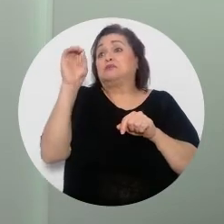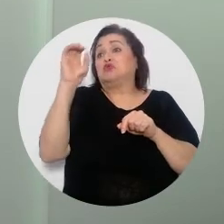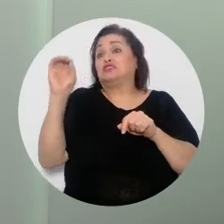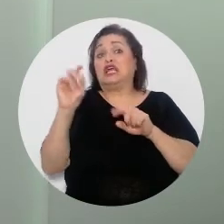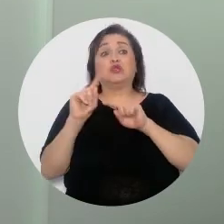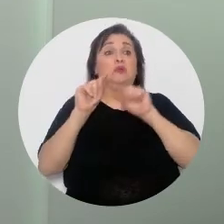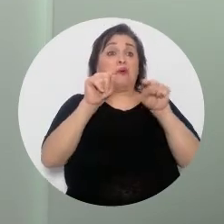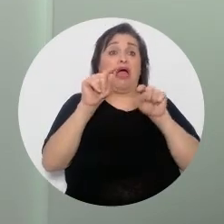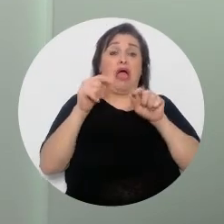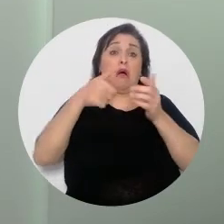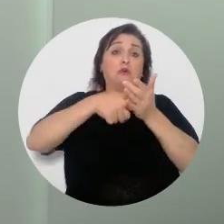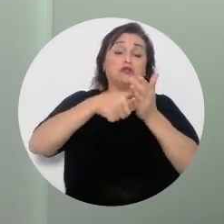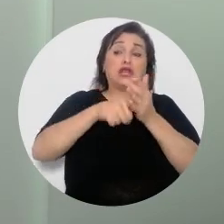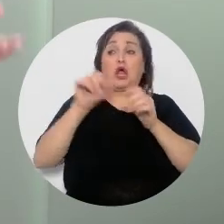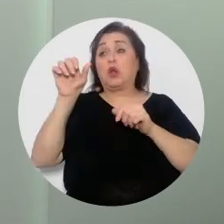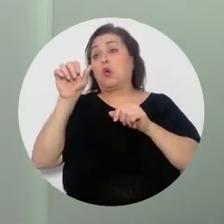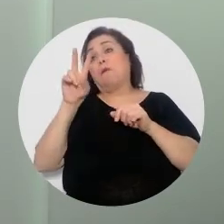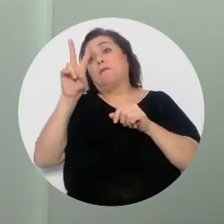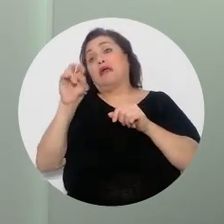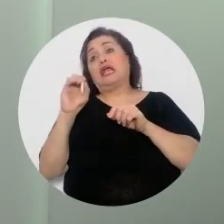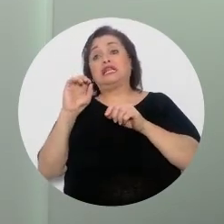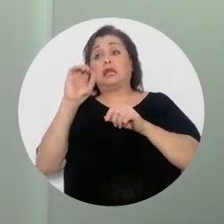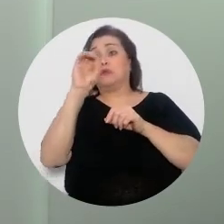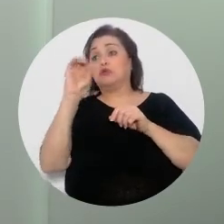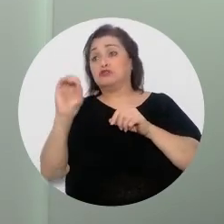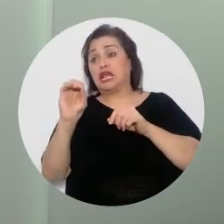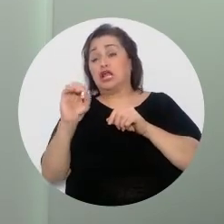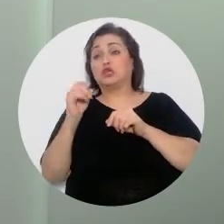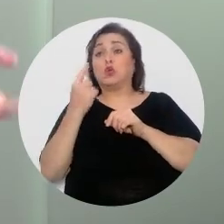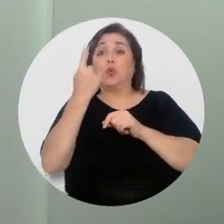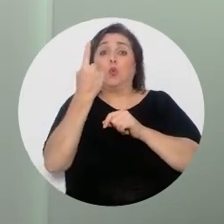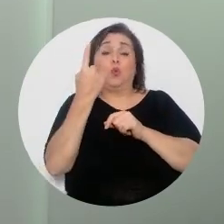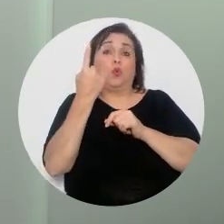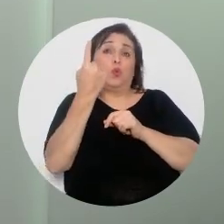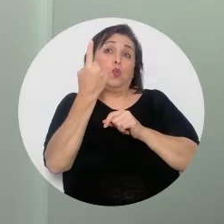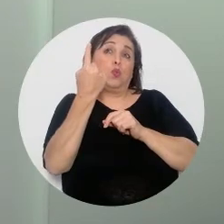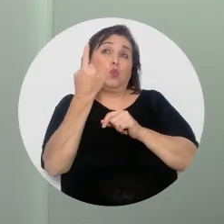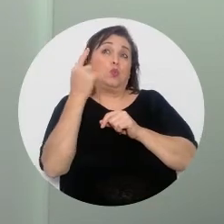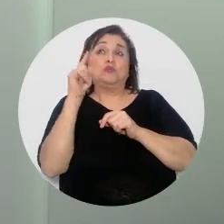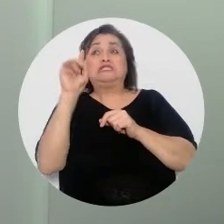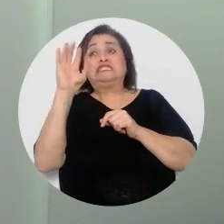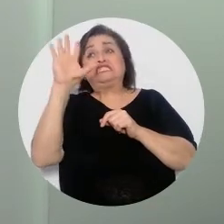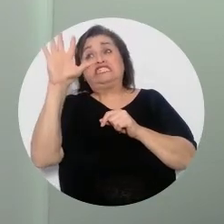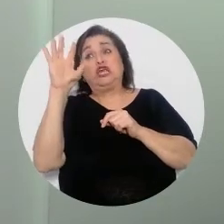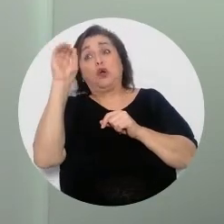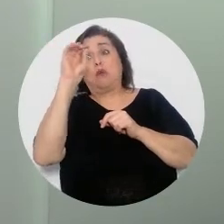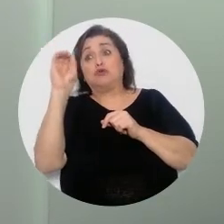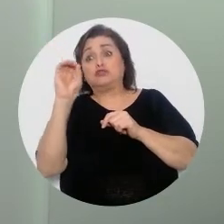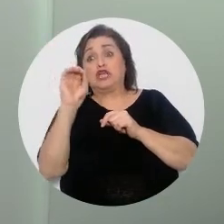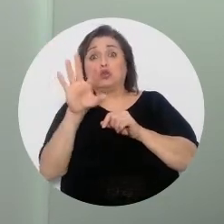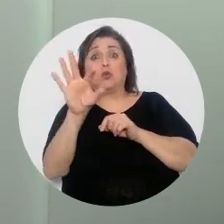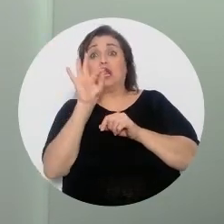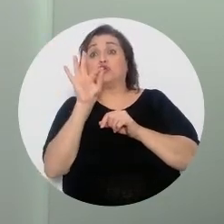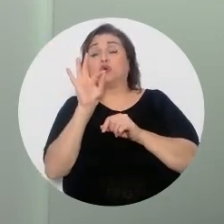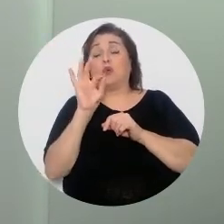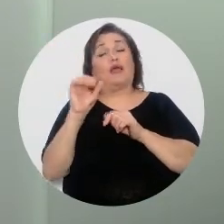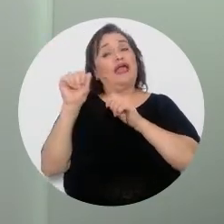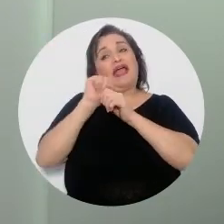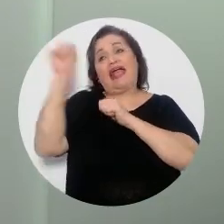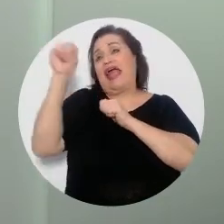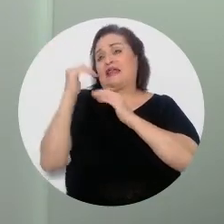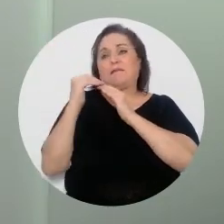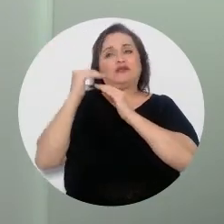un 10% que vaya a votar o un 20% que vaya a votar, y si de ese 20%, un 5% es el que elige al